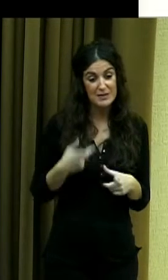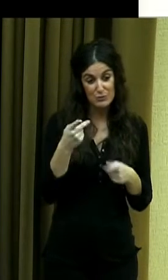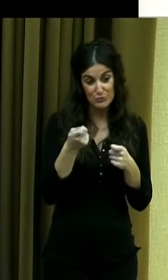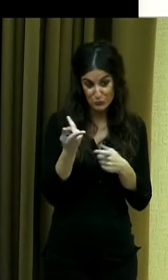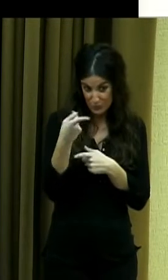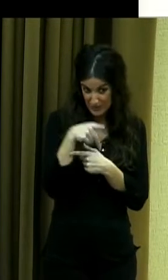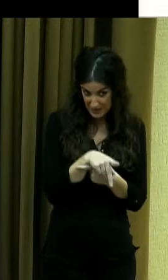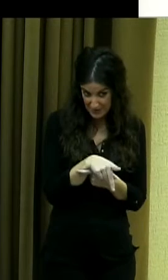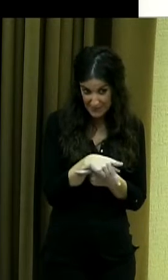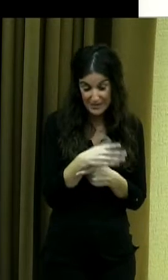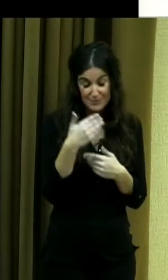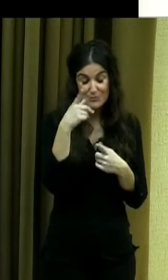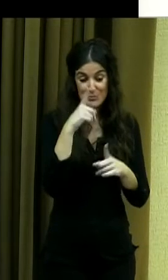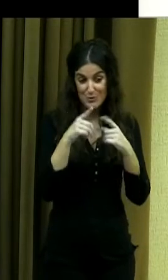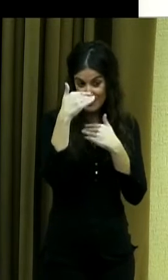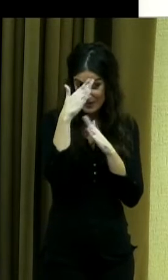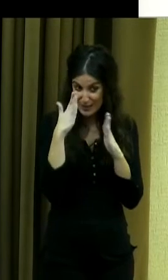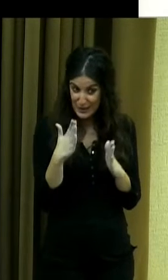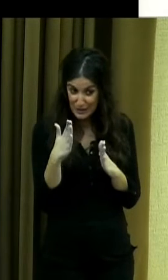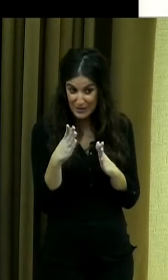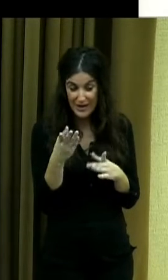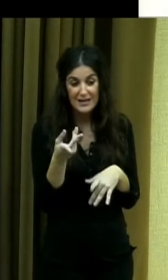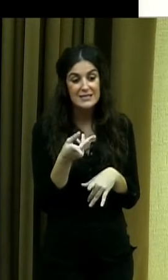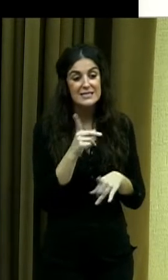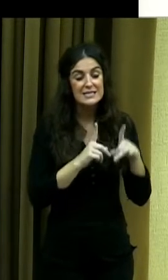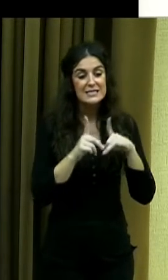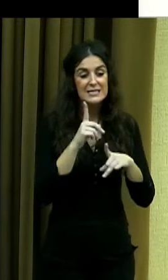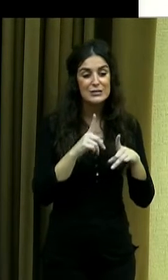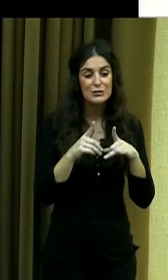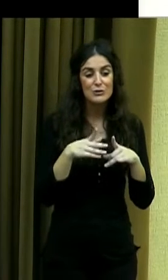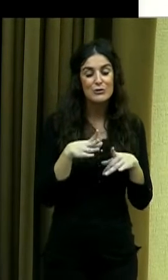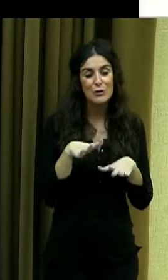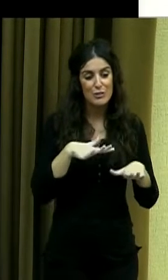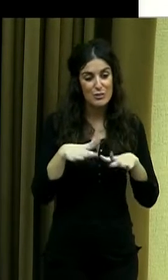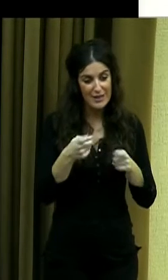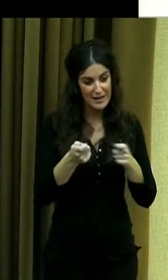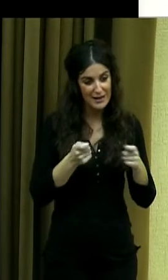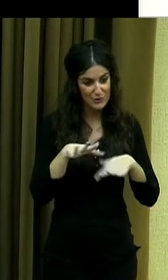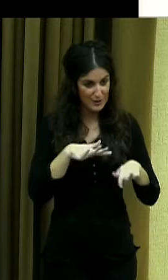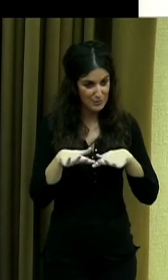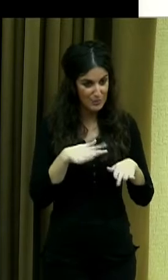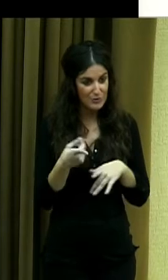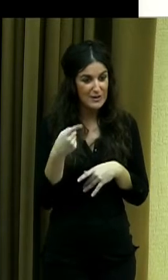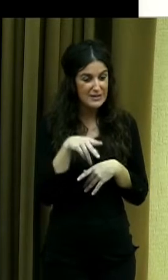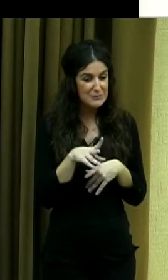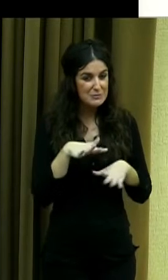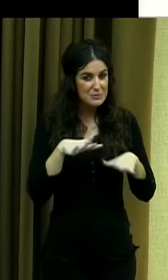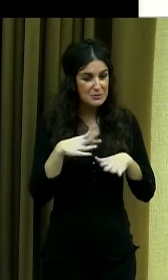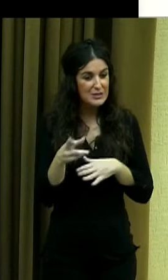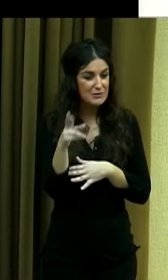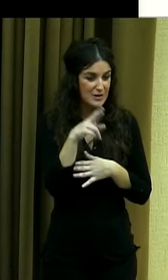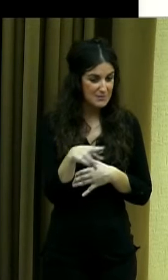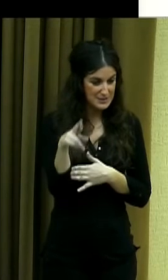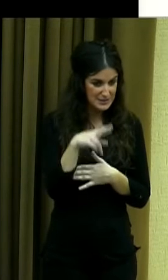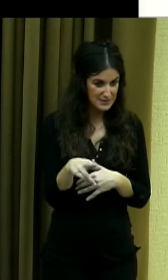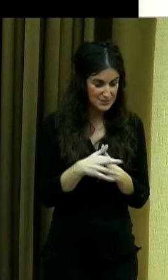también problemas atencionales, trastornos de la coordinación motora o movimientos estereotipados o movimientos